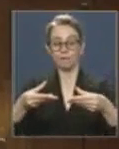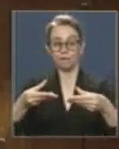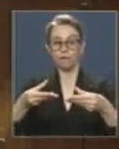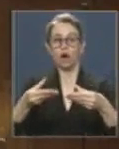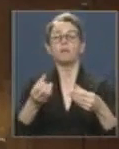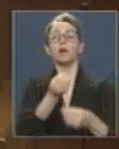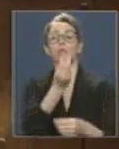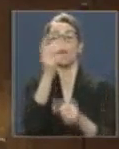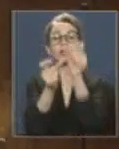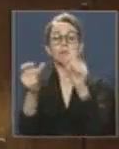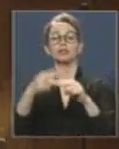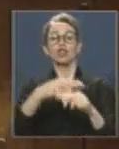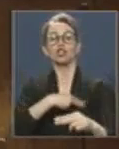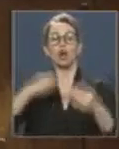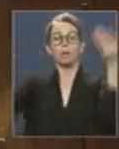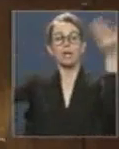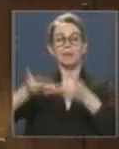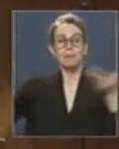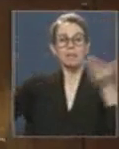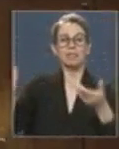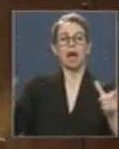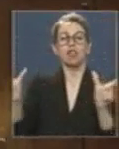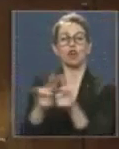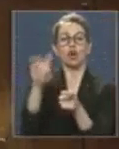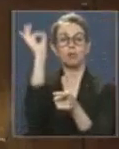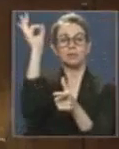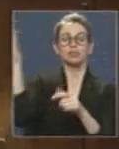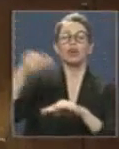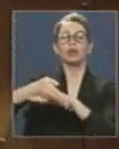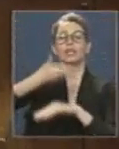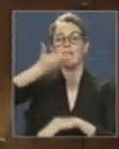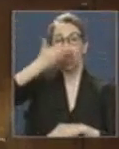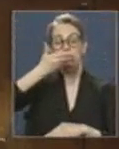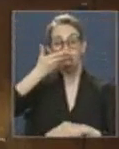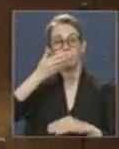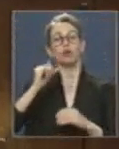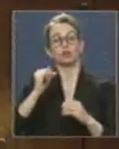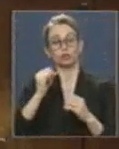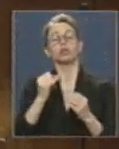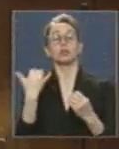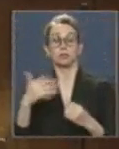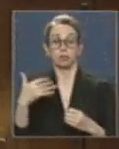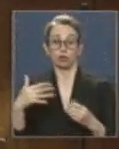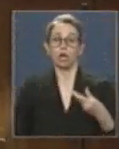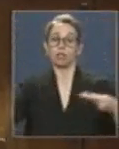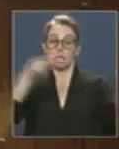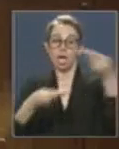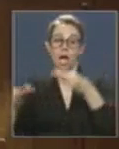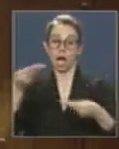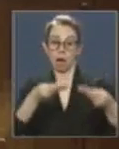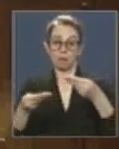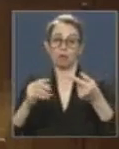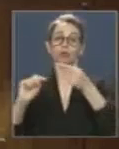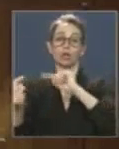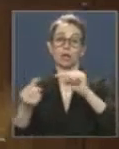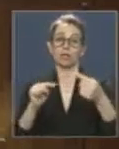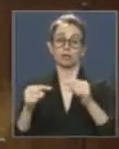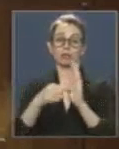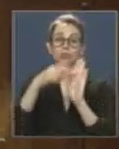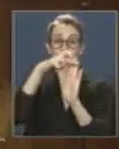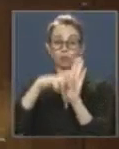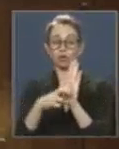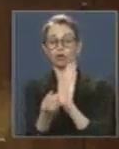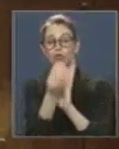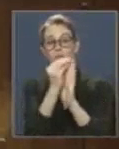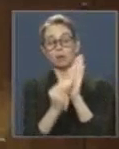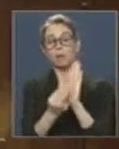de invitados y sus exposiciones, que constituyeron un destacado e indiscutido aporte a la discusión y mejora